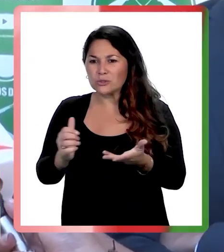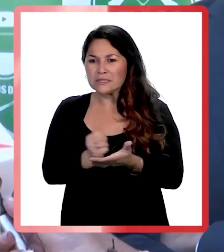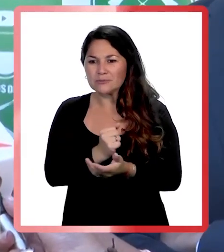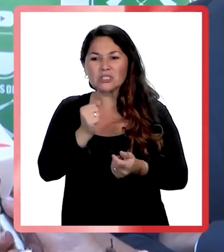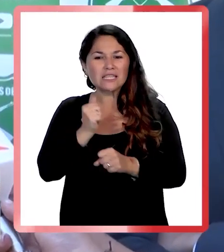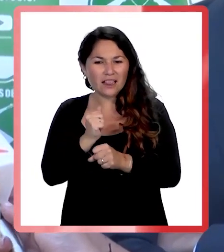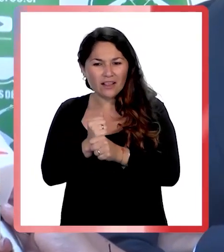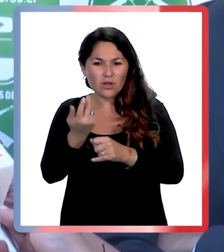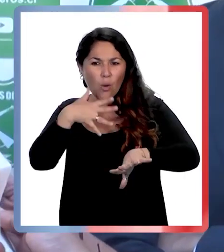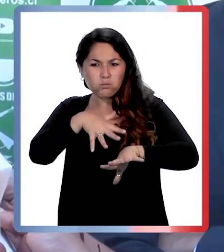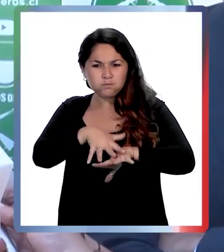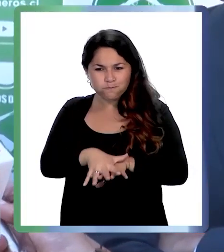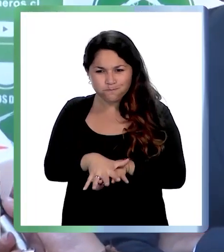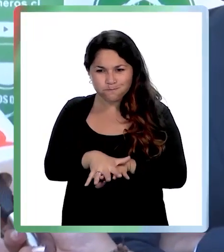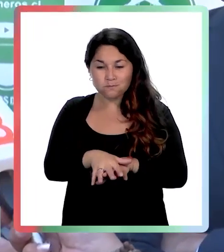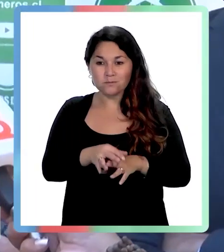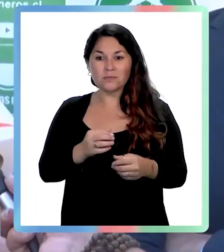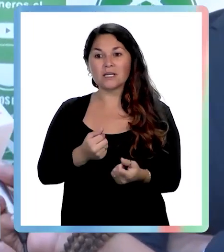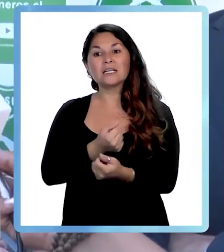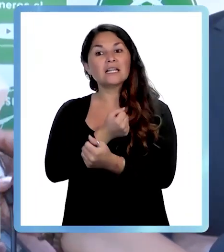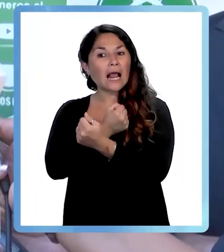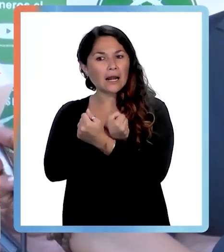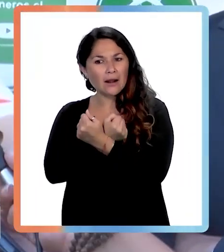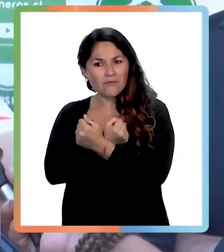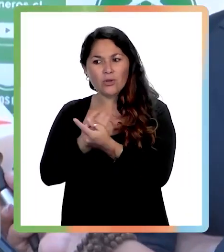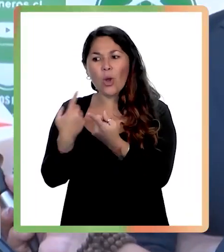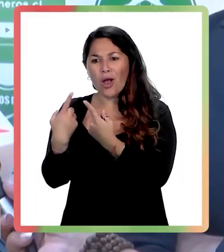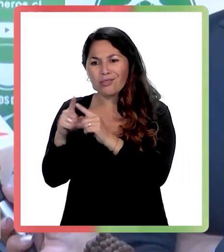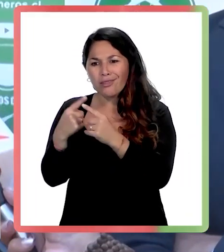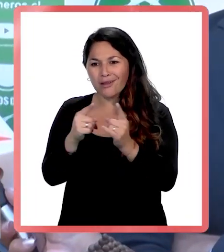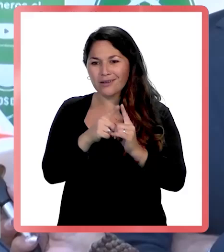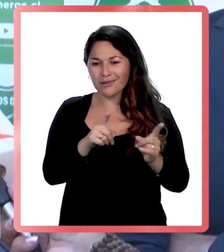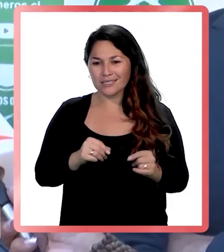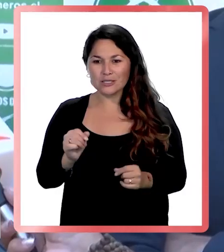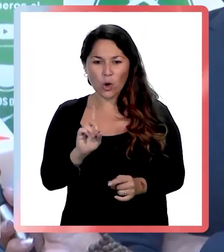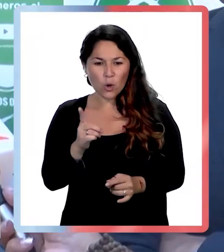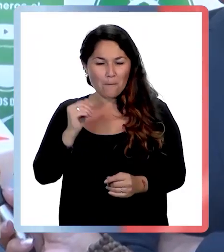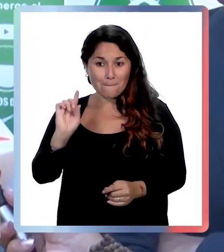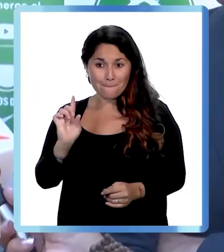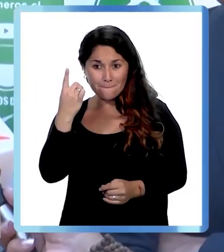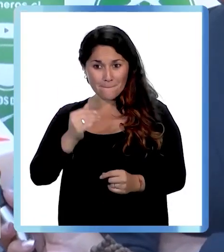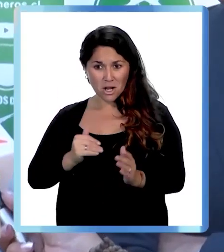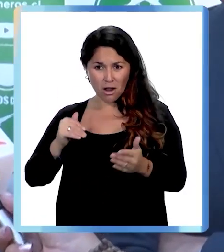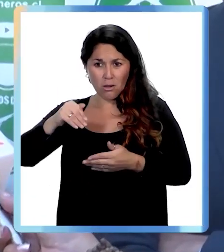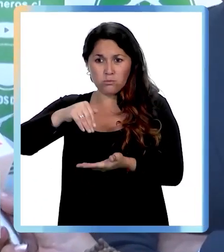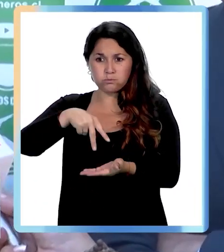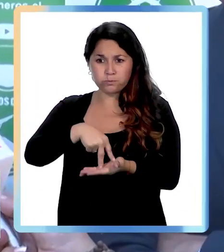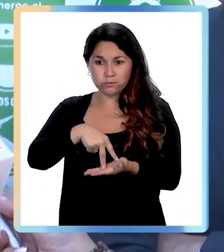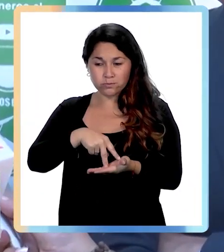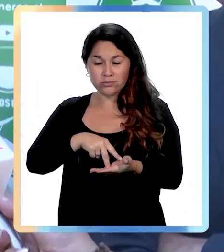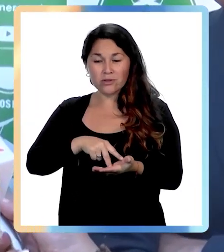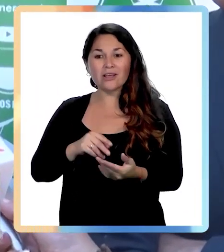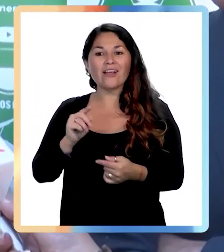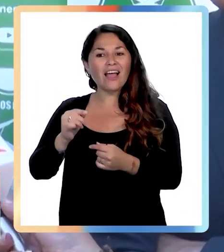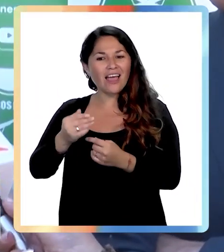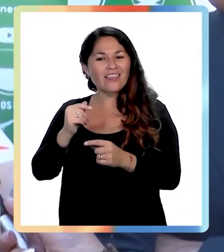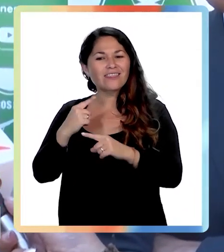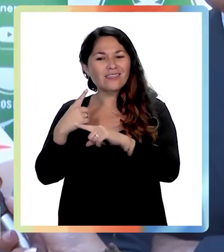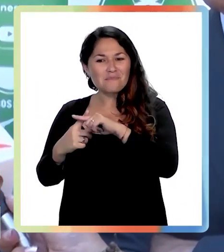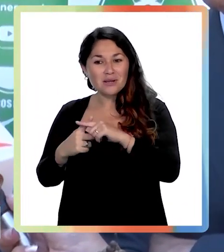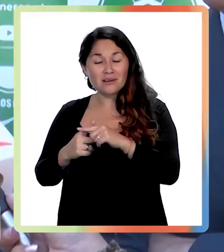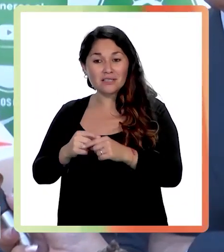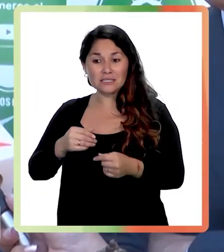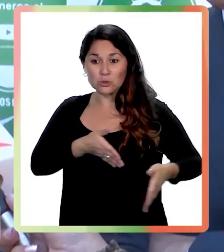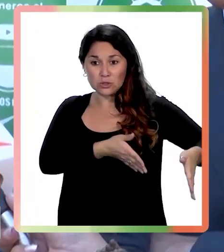integradamente posible entre los carabineros de la región, de tal manera de no solamente abarcar la primera línea de control, sino que también la línea de carretera